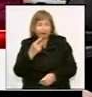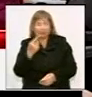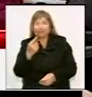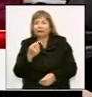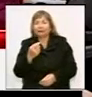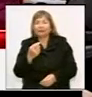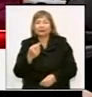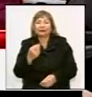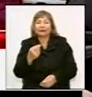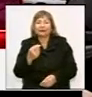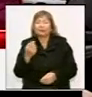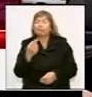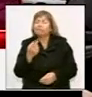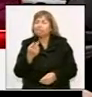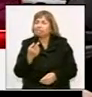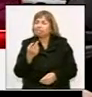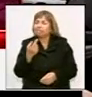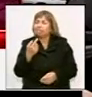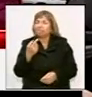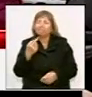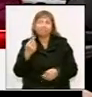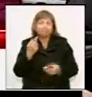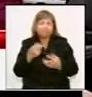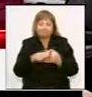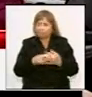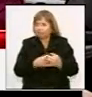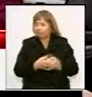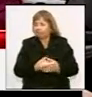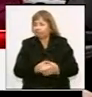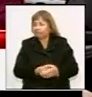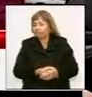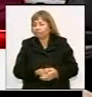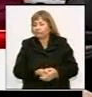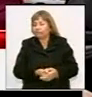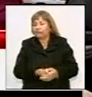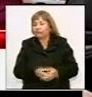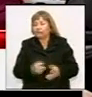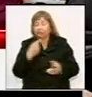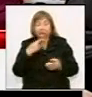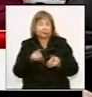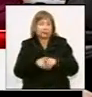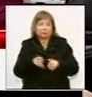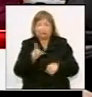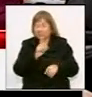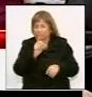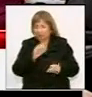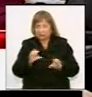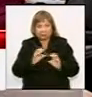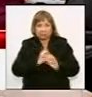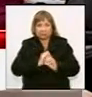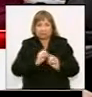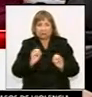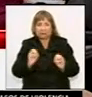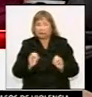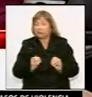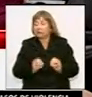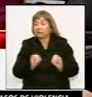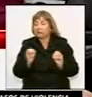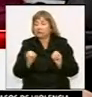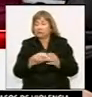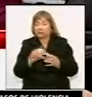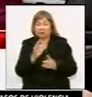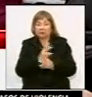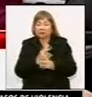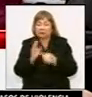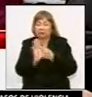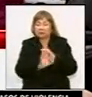Procurador Anticorrupción el inicio de las investigaciones. Y ella además manifiesta que no va a haber ningún tipo de concesión y